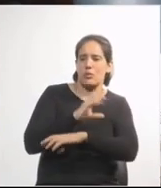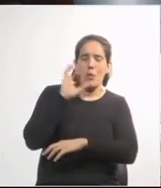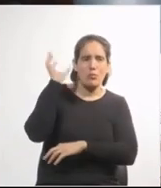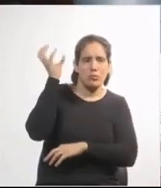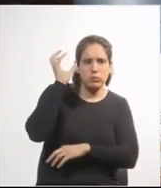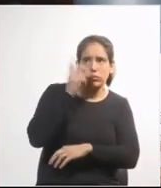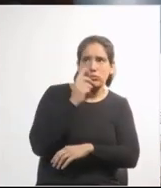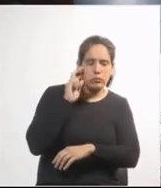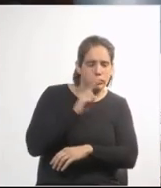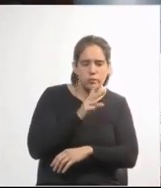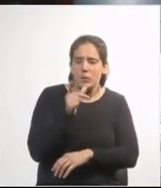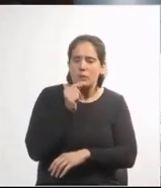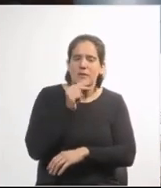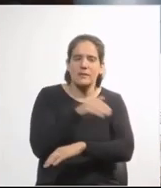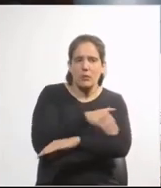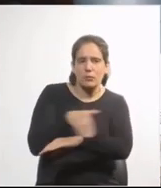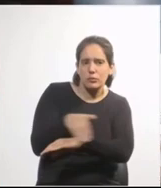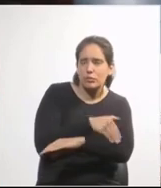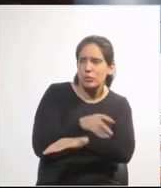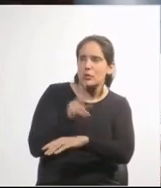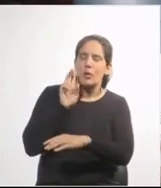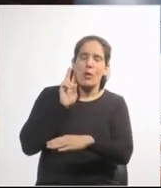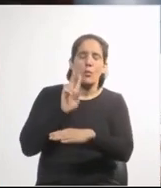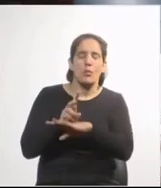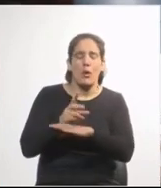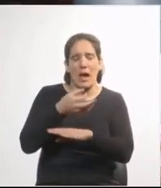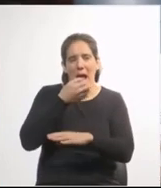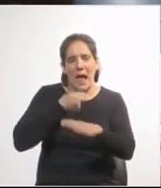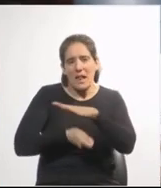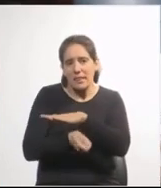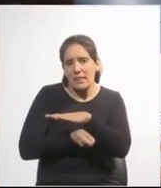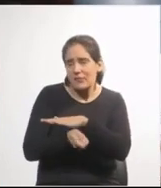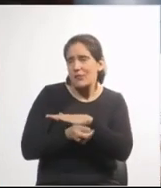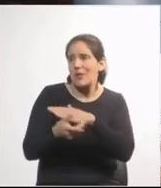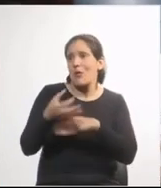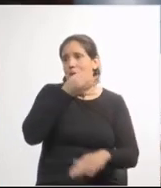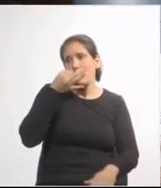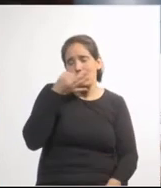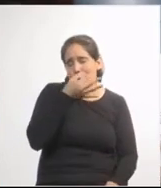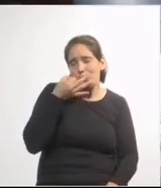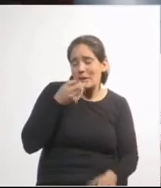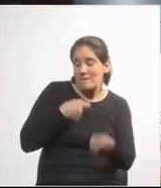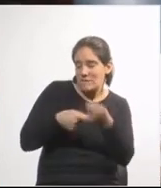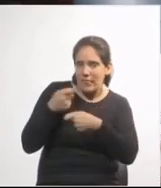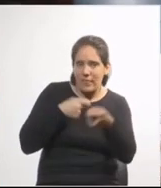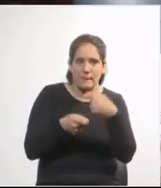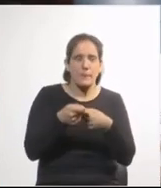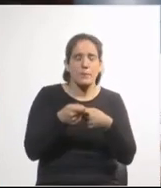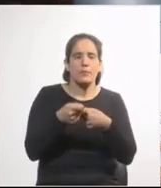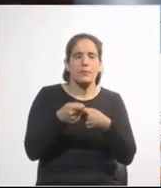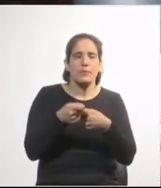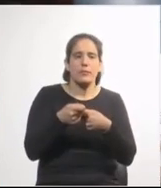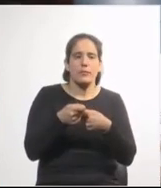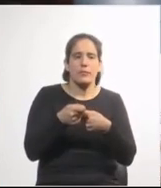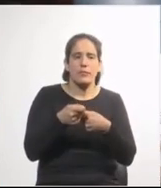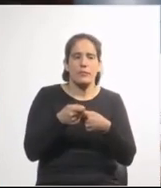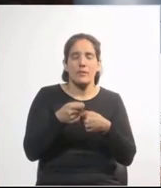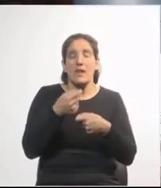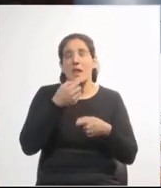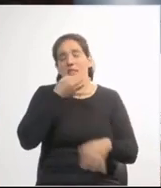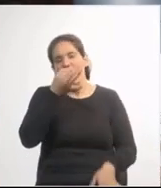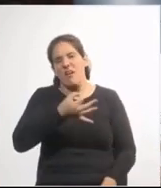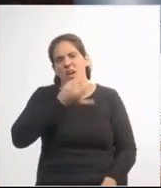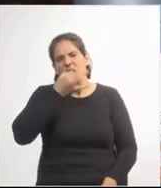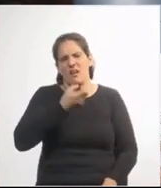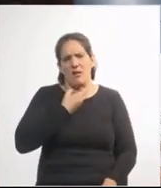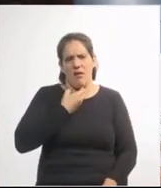el enfrentamiento al tráfico y al comercio minorista de drogas y la gramática del hablar